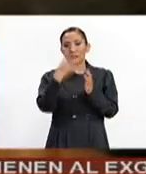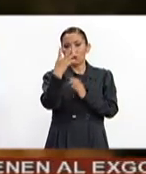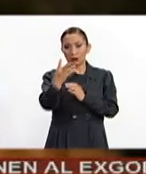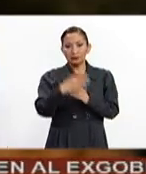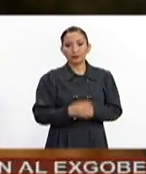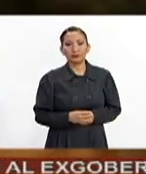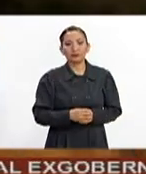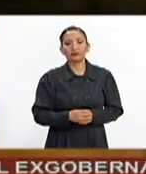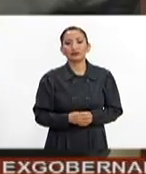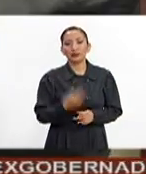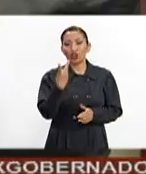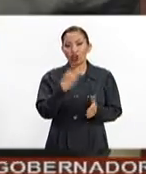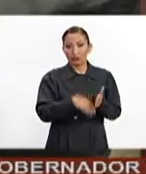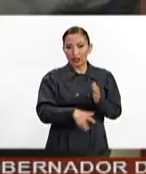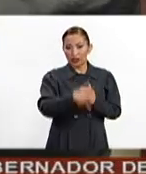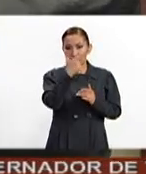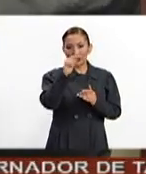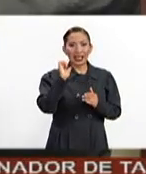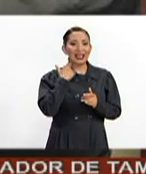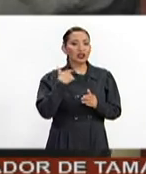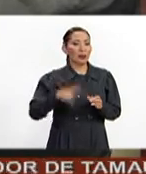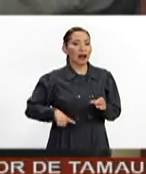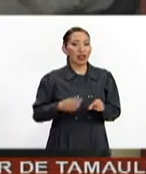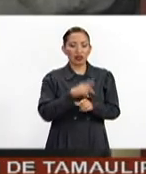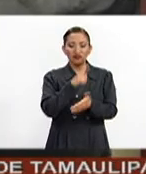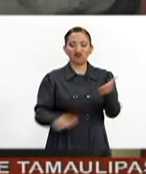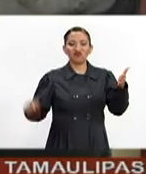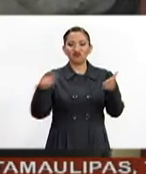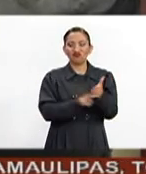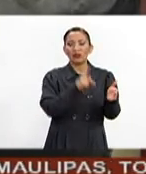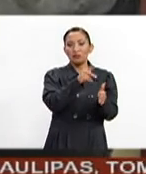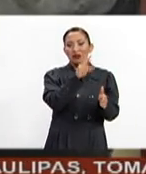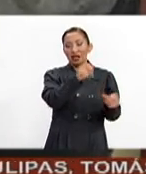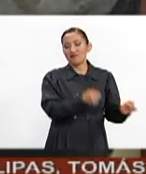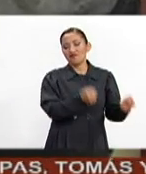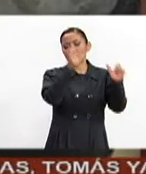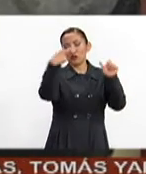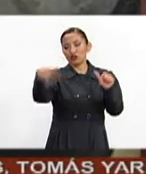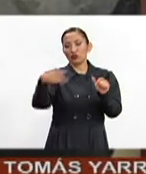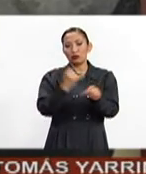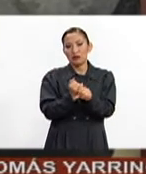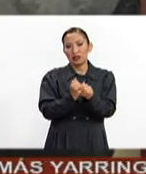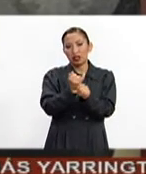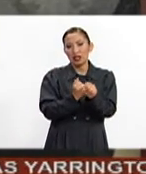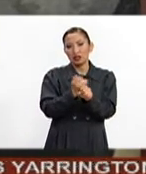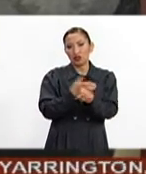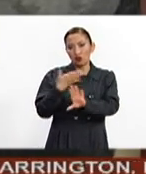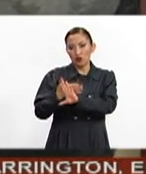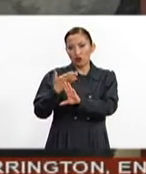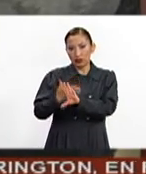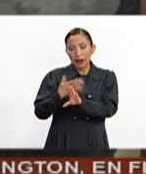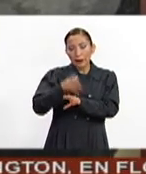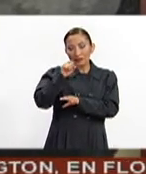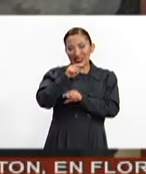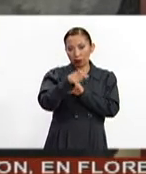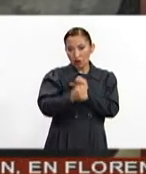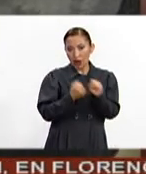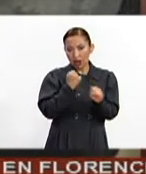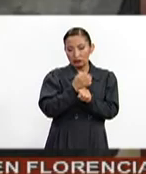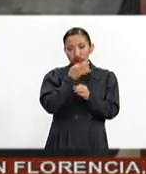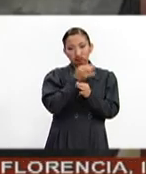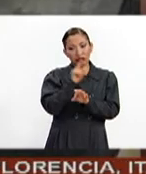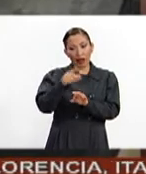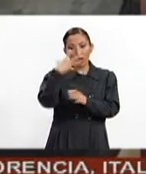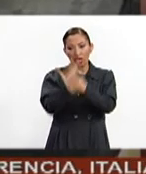2004. Desde 2012, el exgobernador fue suspendido del PRI por las investigaciones en su contra. En ese mismo año fue